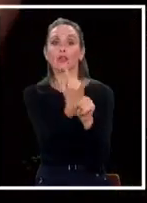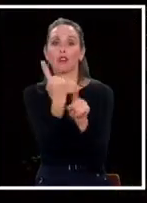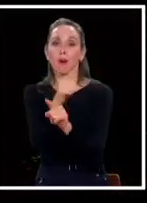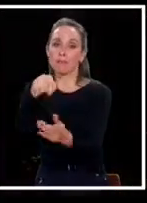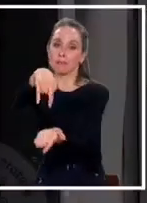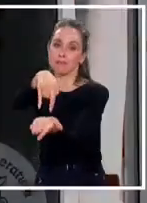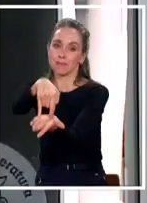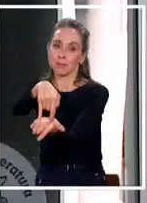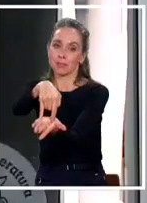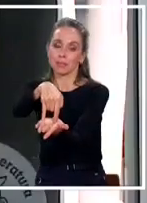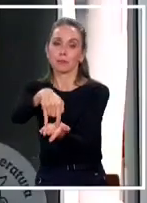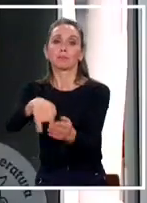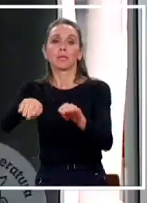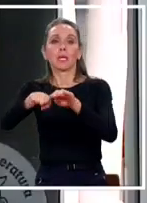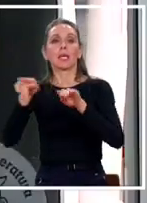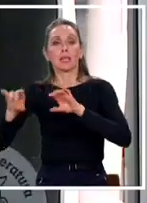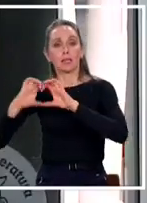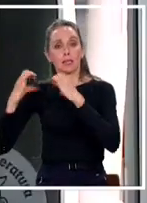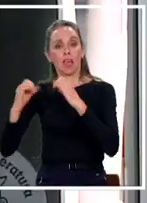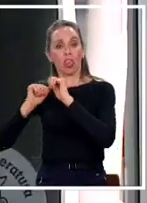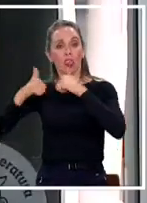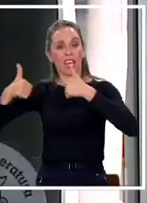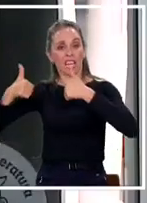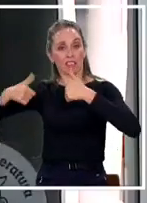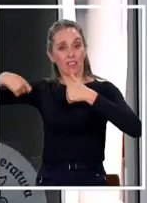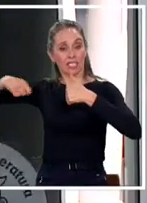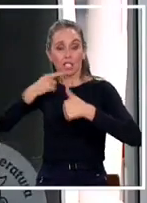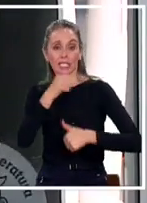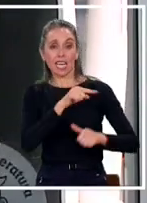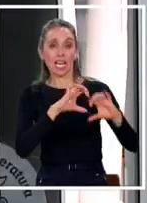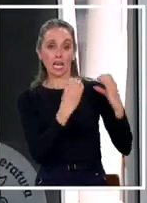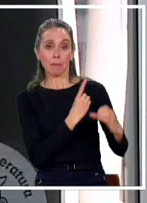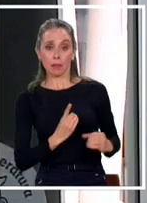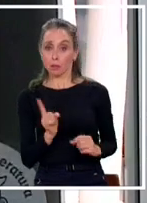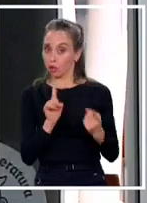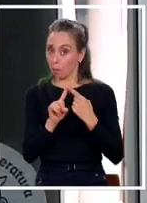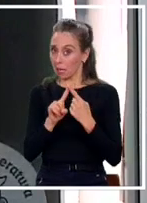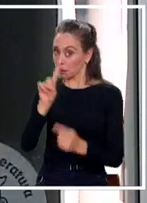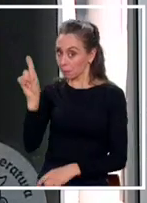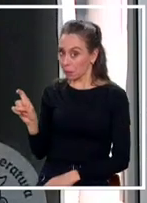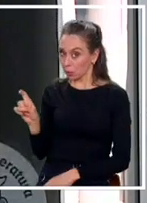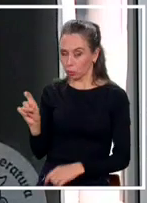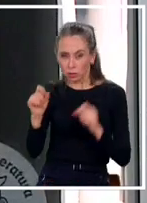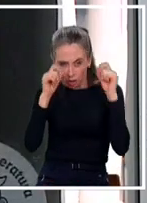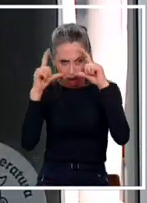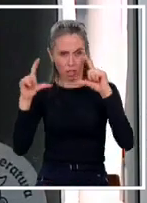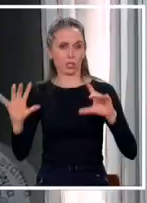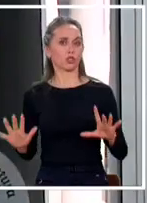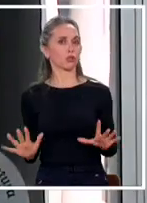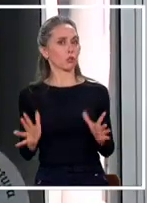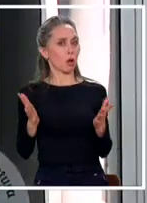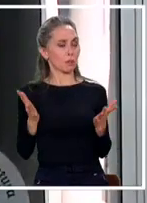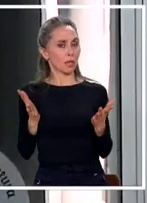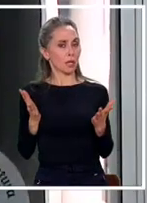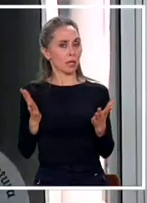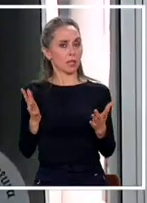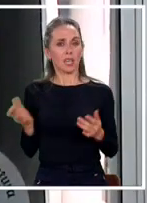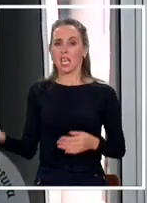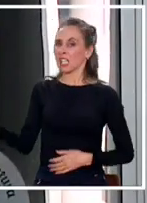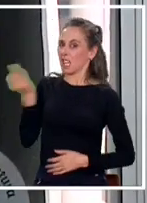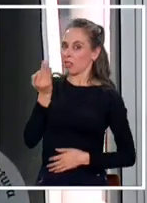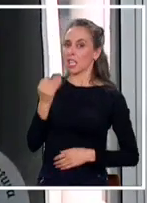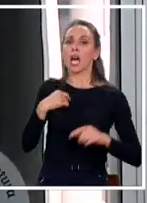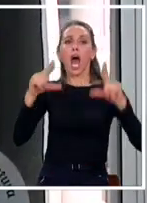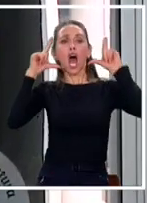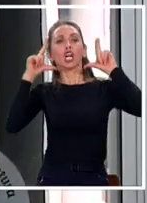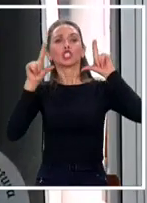Congreso. ¿La mesa del Senado pretende que la Cámara de Diputados no participe en esto? Es sorprendente. Se nos diga que hay un show,